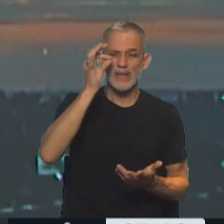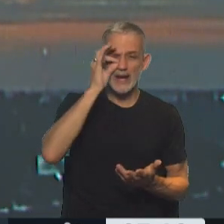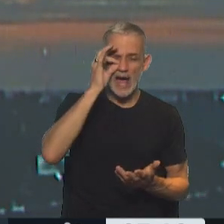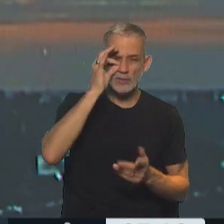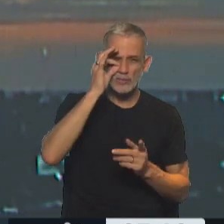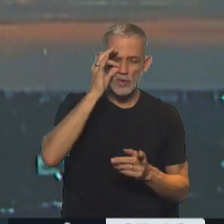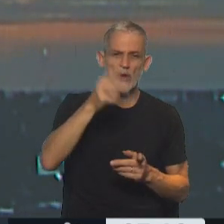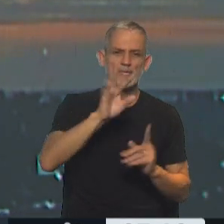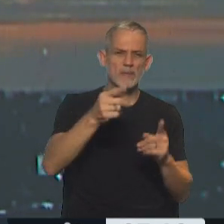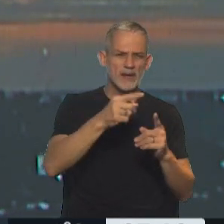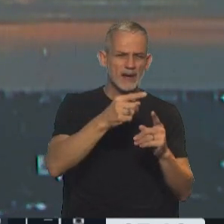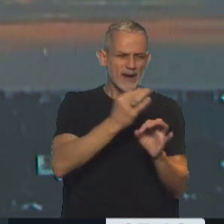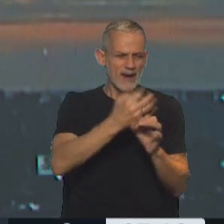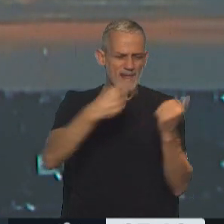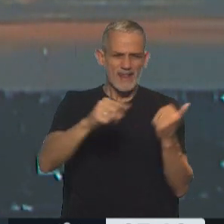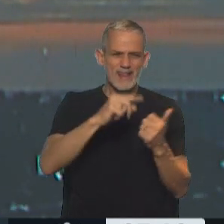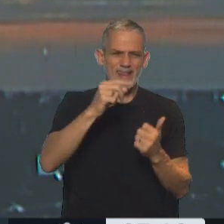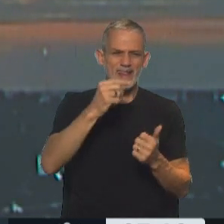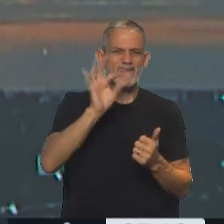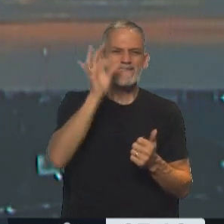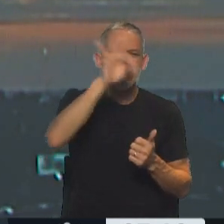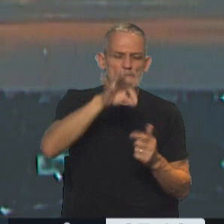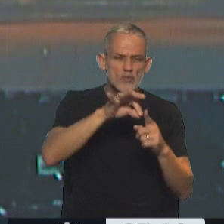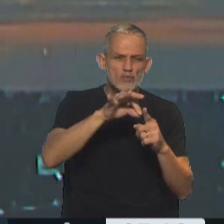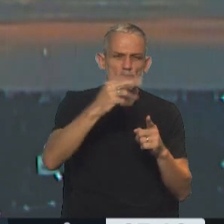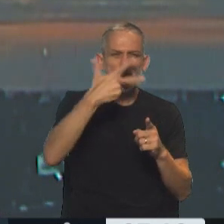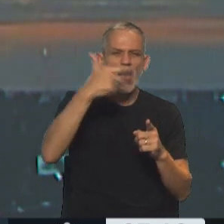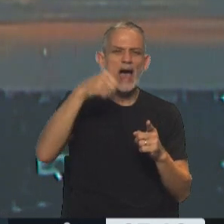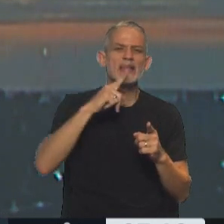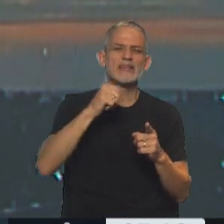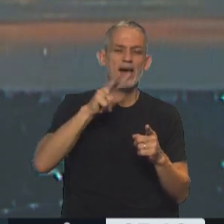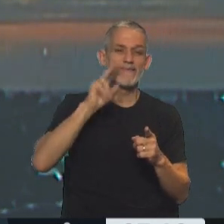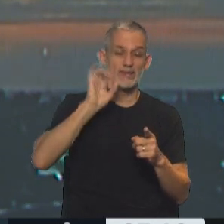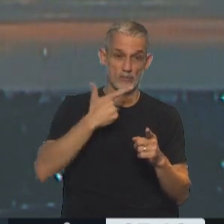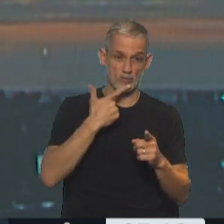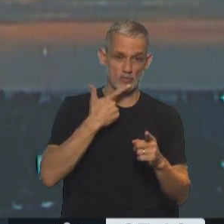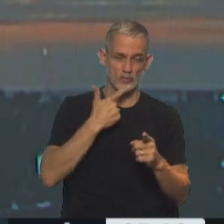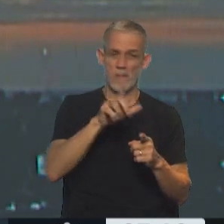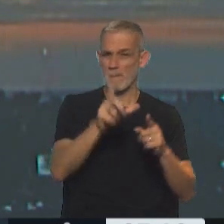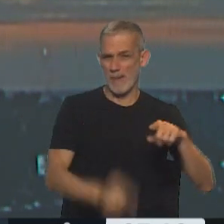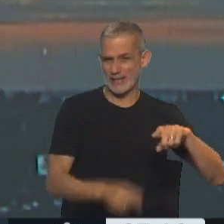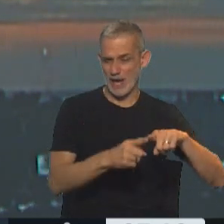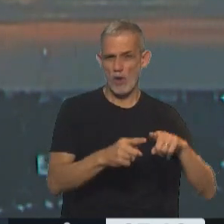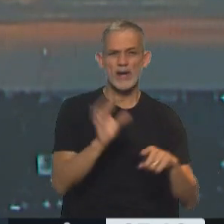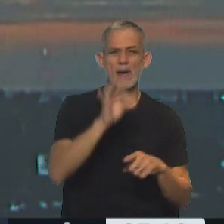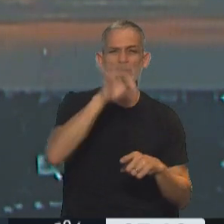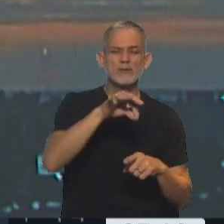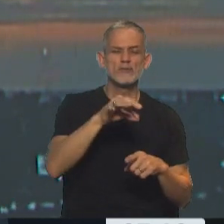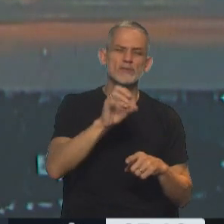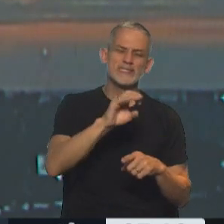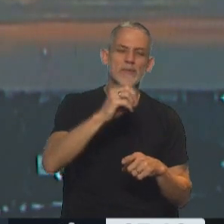ratón y la variedad de hantavirus que hay en nuestra provincia, en la Patagonia, que es el virus